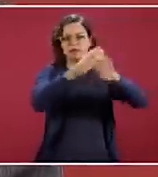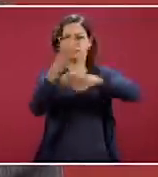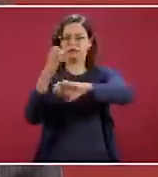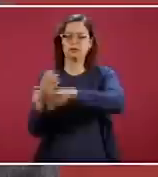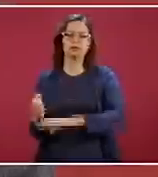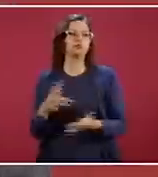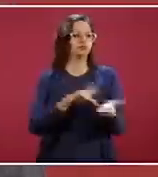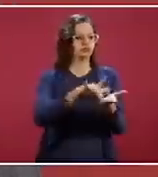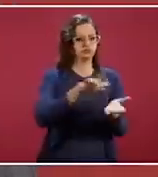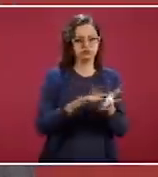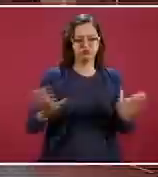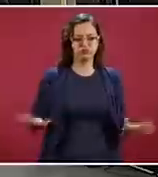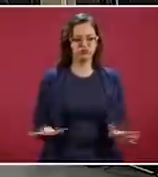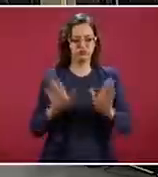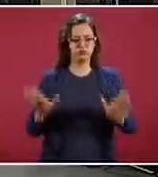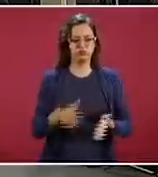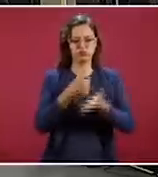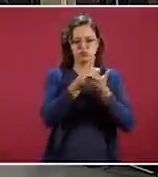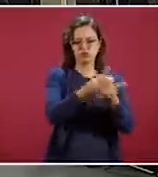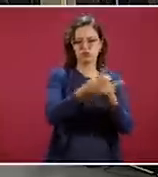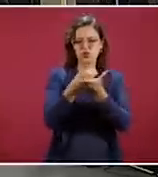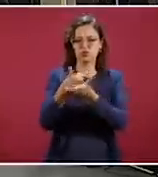ayudando y lo vamos a seguir haciendo.